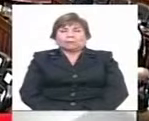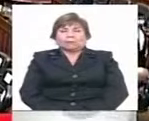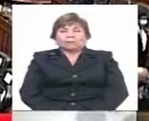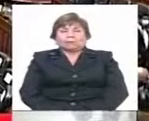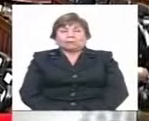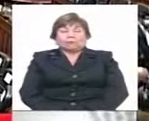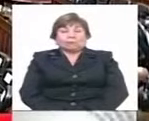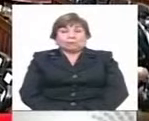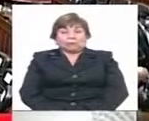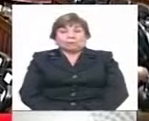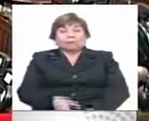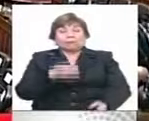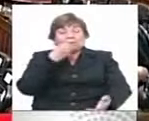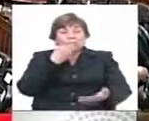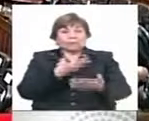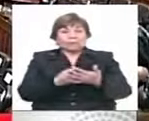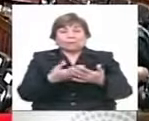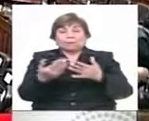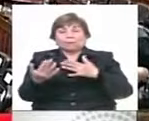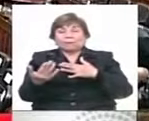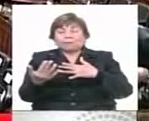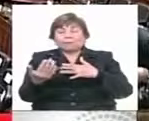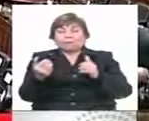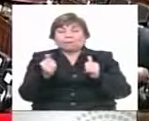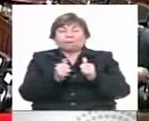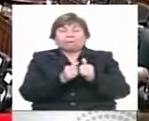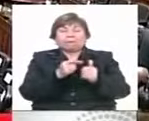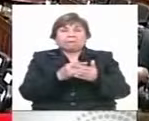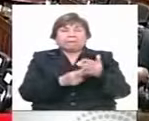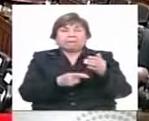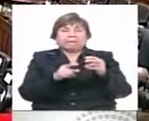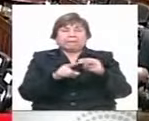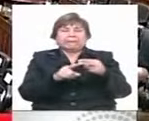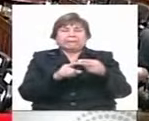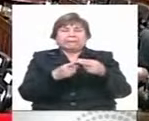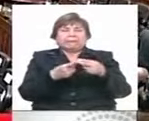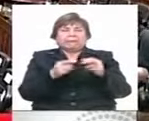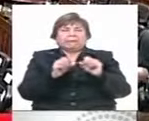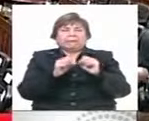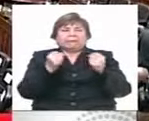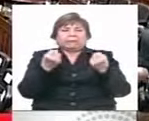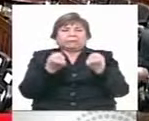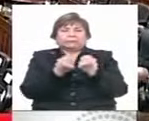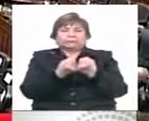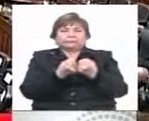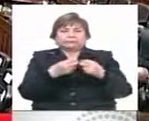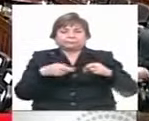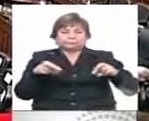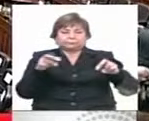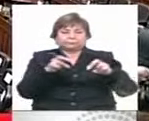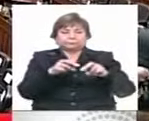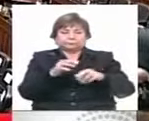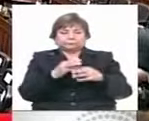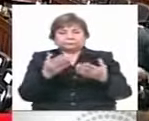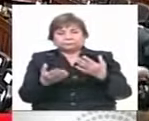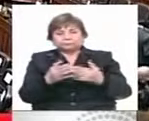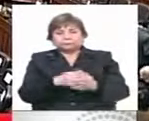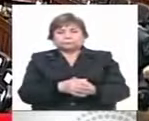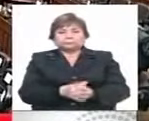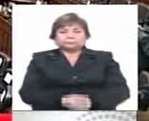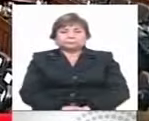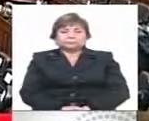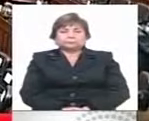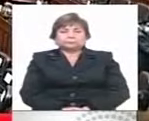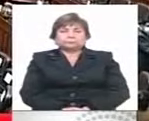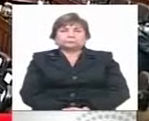Estamos entonces a la espera de que se inicie la sesión del Pleno, también